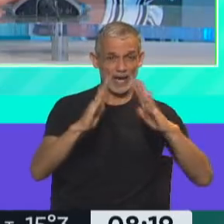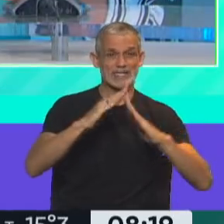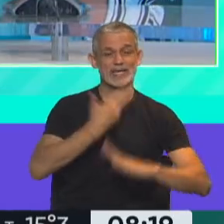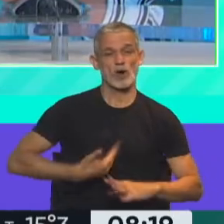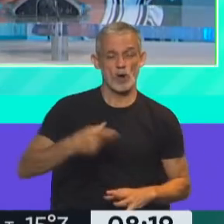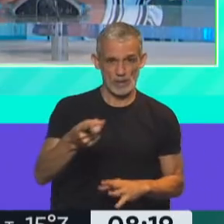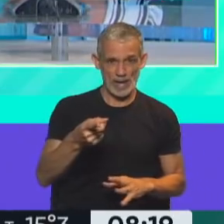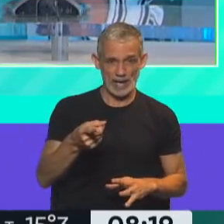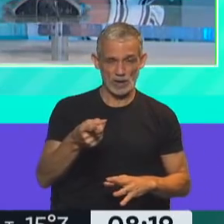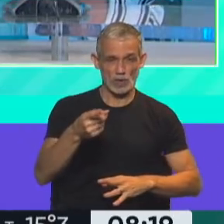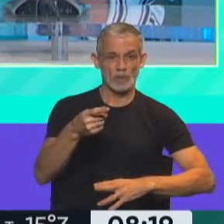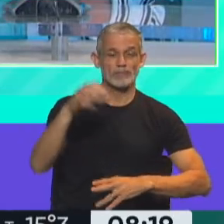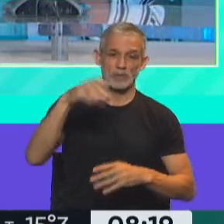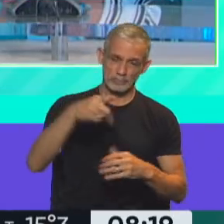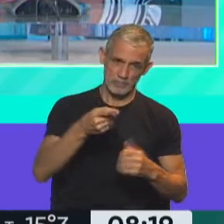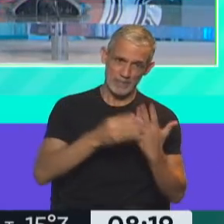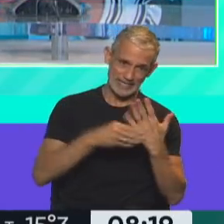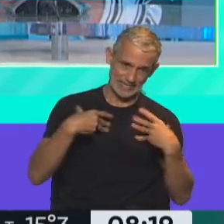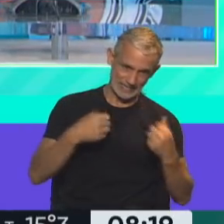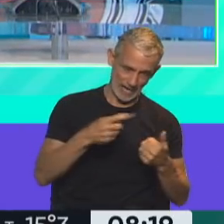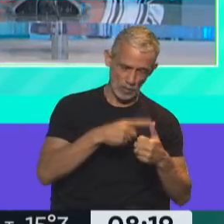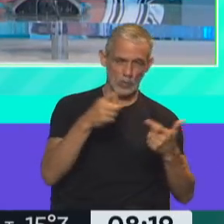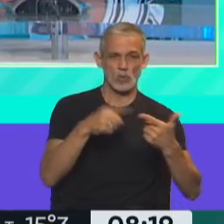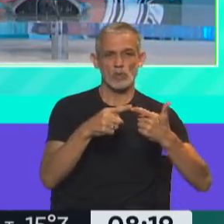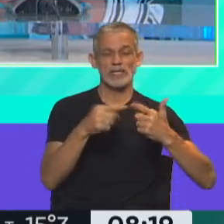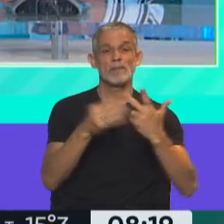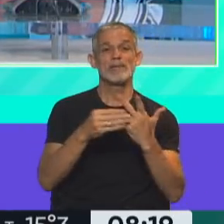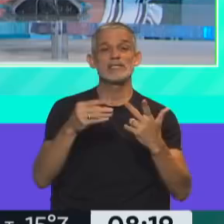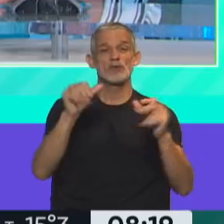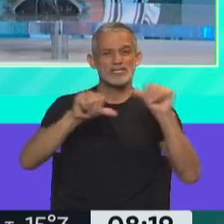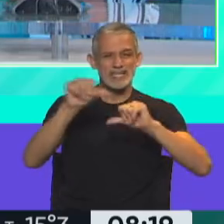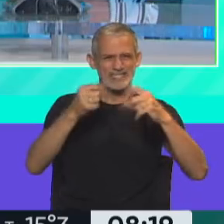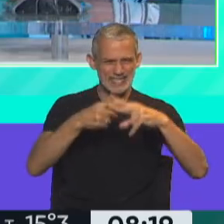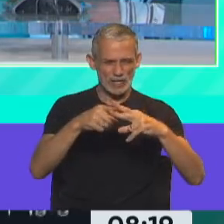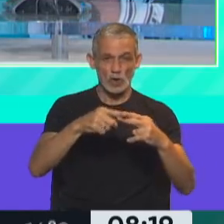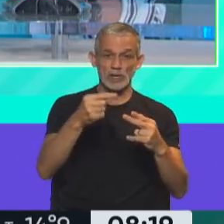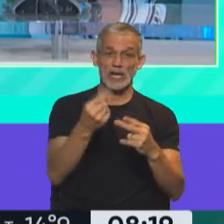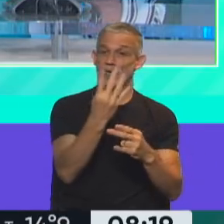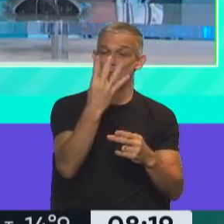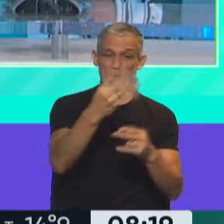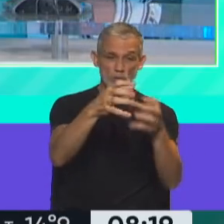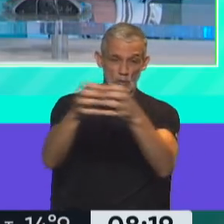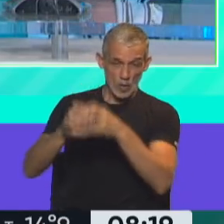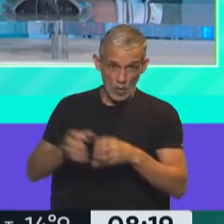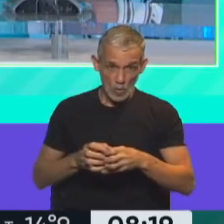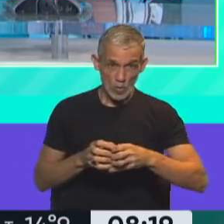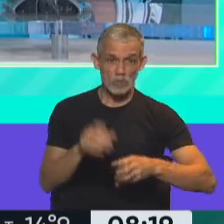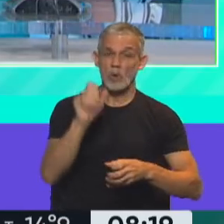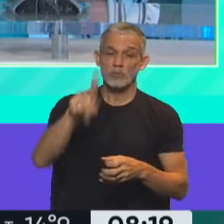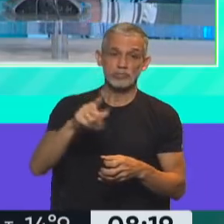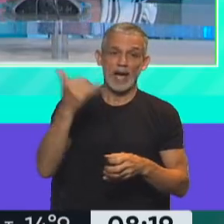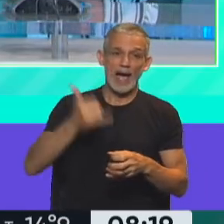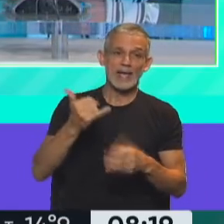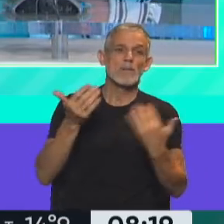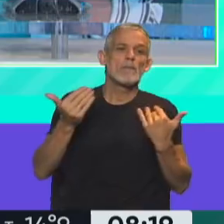Gobierno, estuvo la ministra de Salud y el ministro de Ciencia y Tecnología y los 4 grupos que tienen la